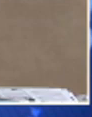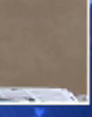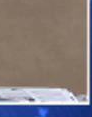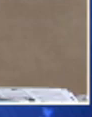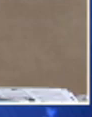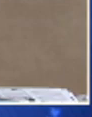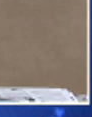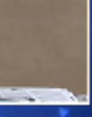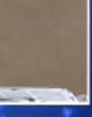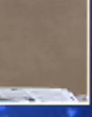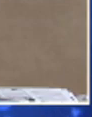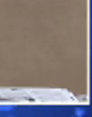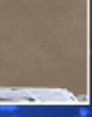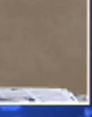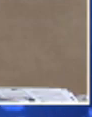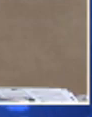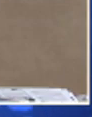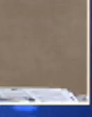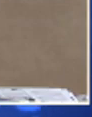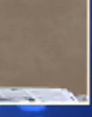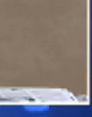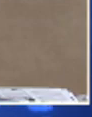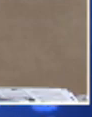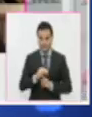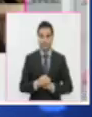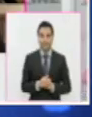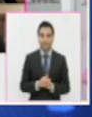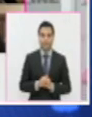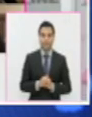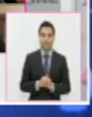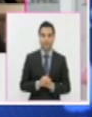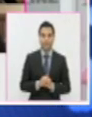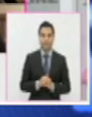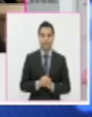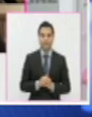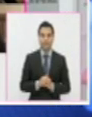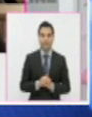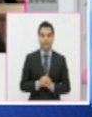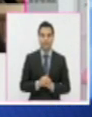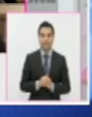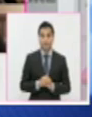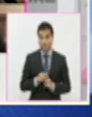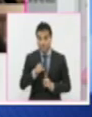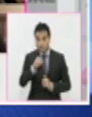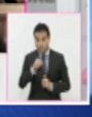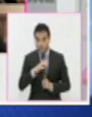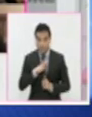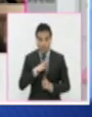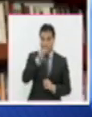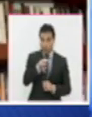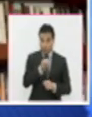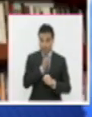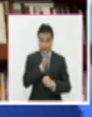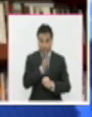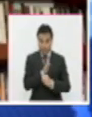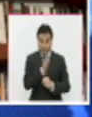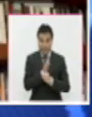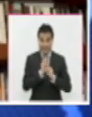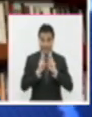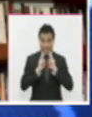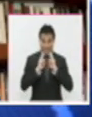Su candidato o sus candidatos en una elección intermedia, ¿no? En bueno, efecto, sí, claro, justamente sí, lo que vamos, México